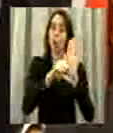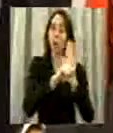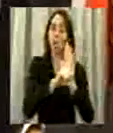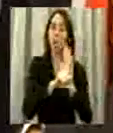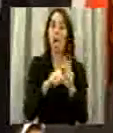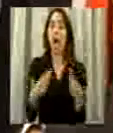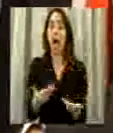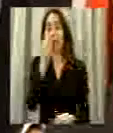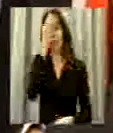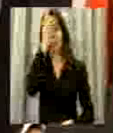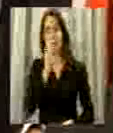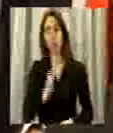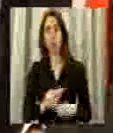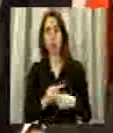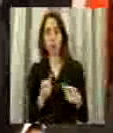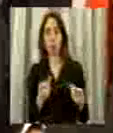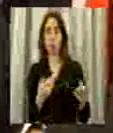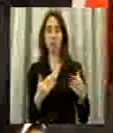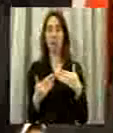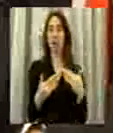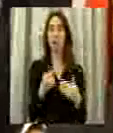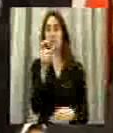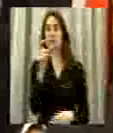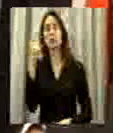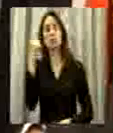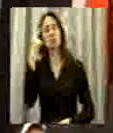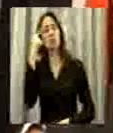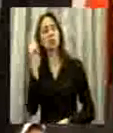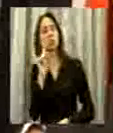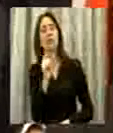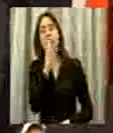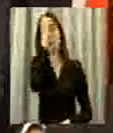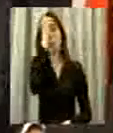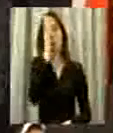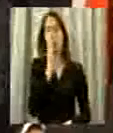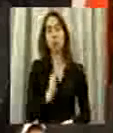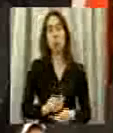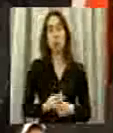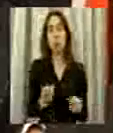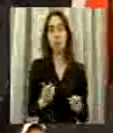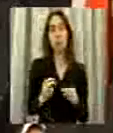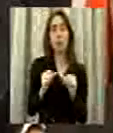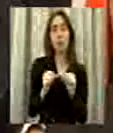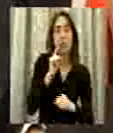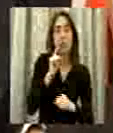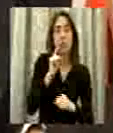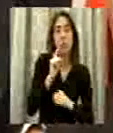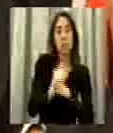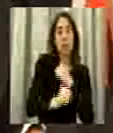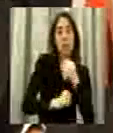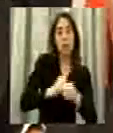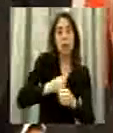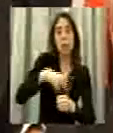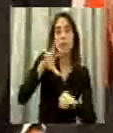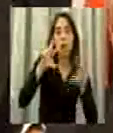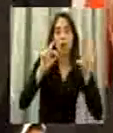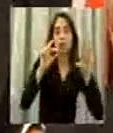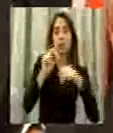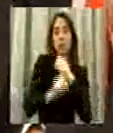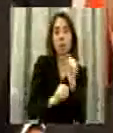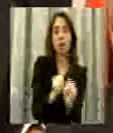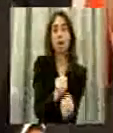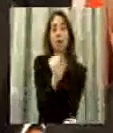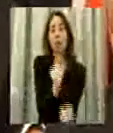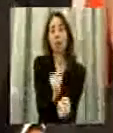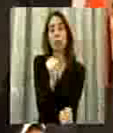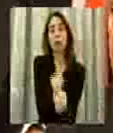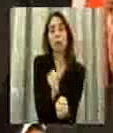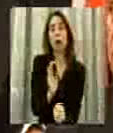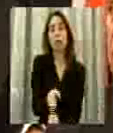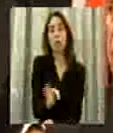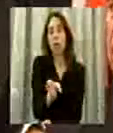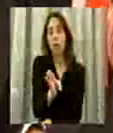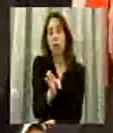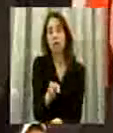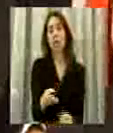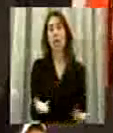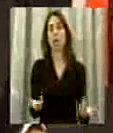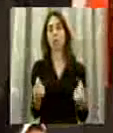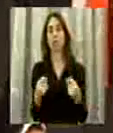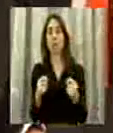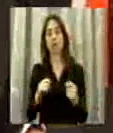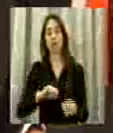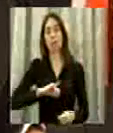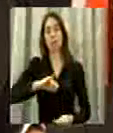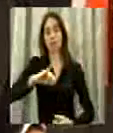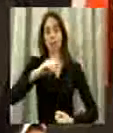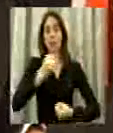funcionarios públicos. A veces esto es poco sabido, hay funcionarios públicos que tienen más de 80 años y siguen trabajando. Yo creo que hay que tratar de